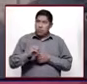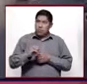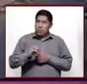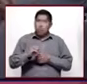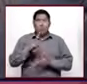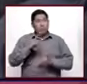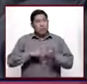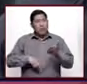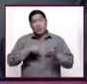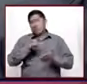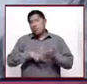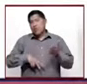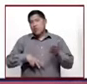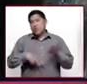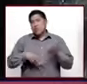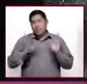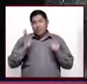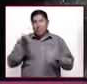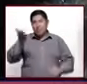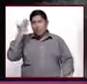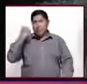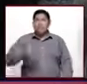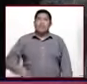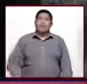verdad? Igualito.